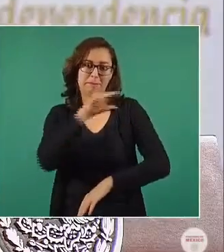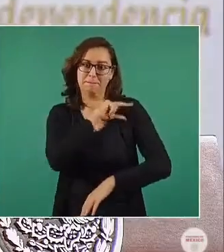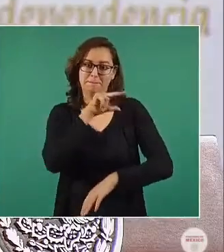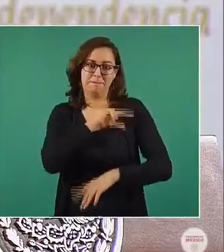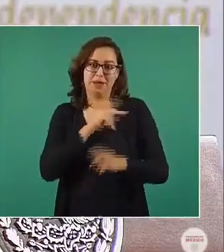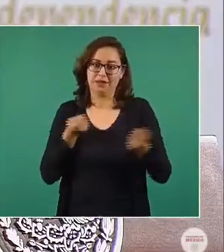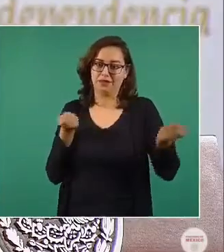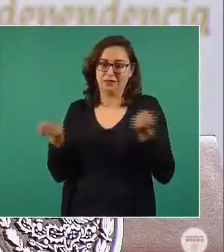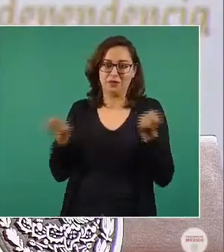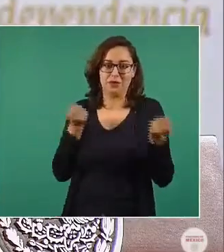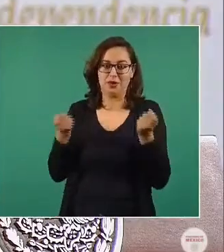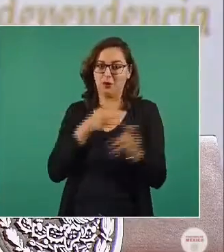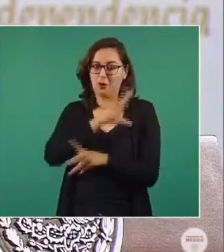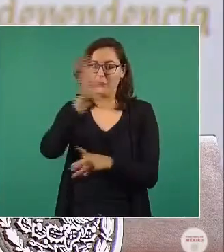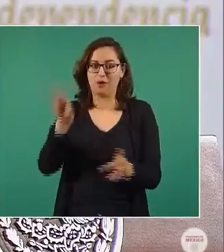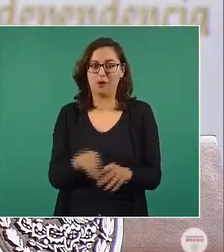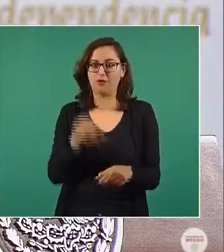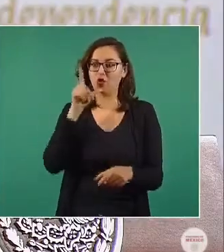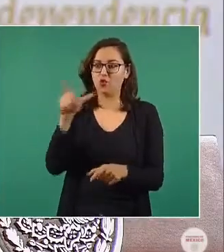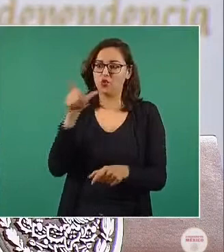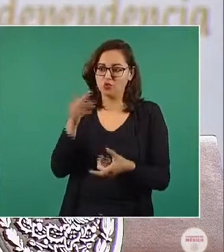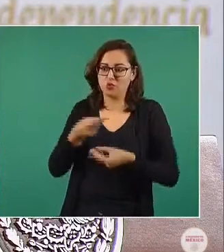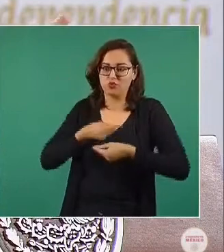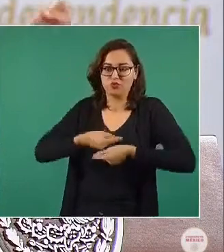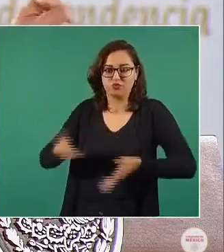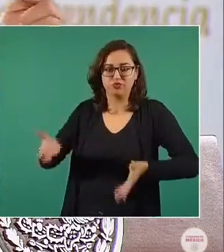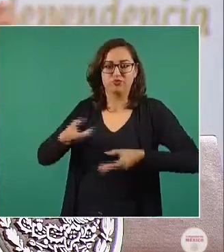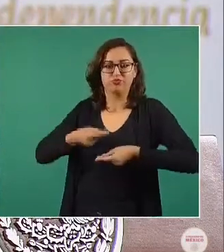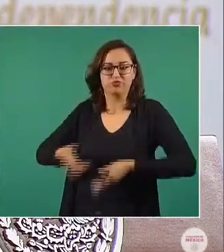el abasto de energía. Entonces